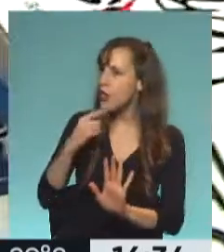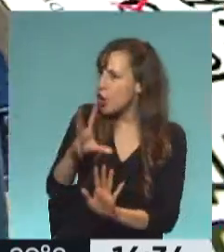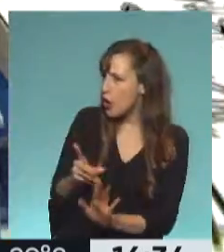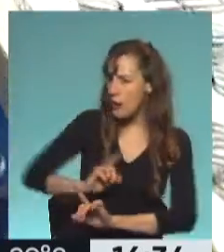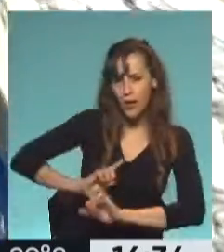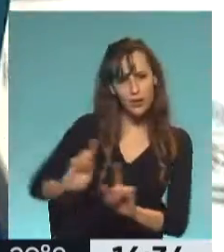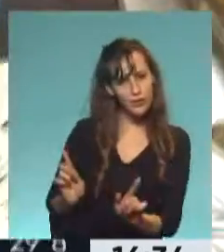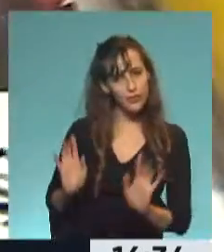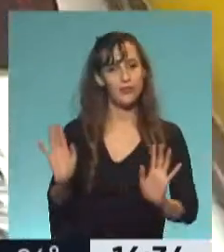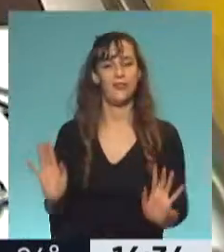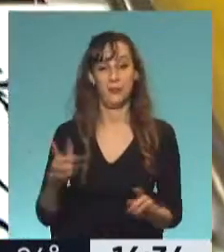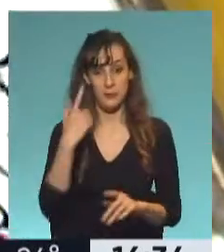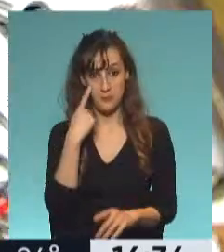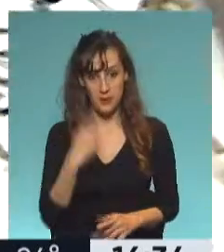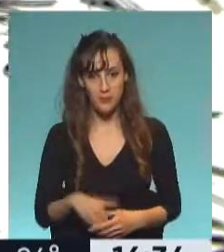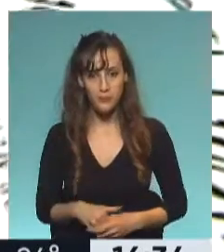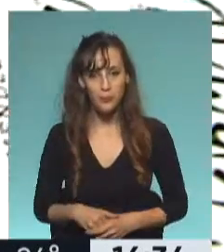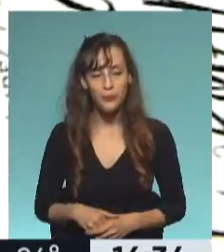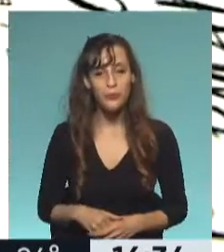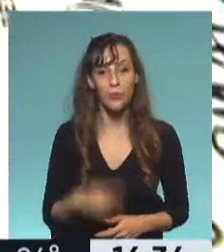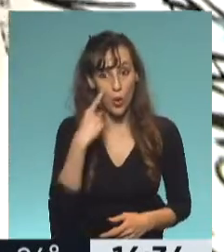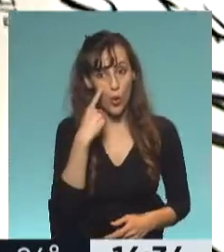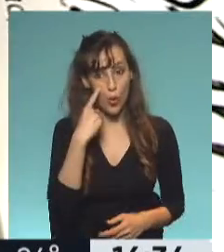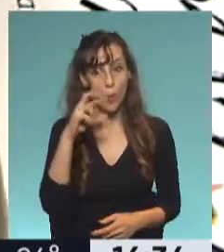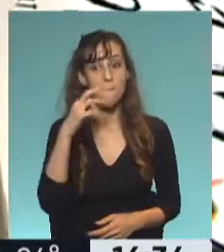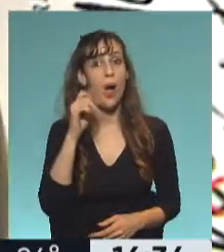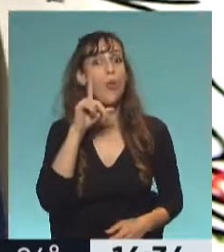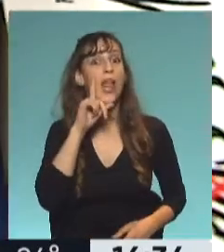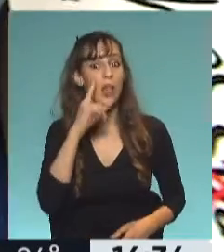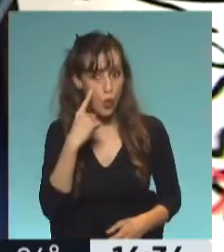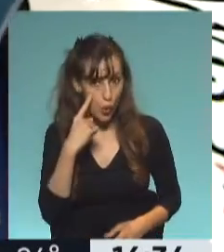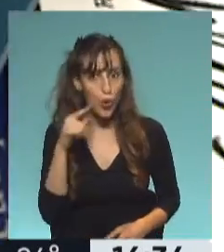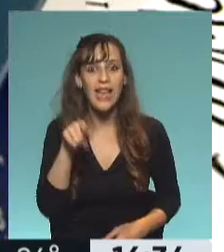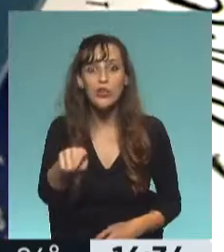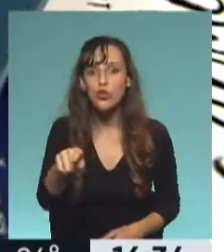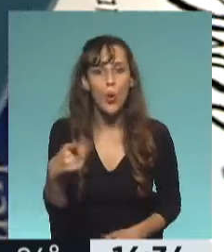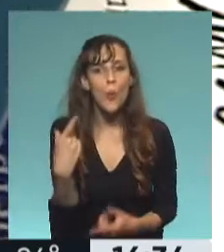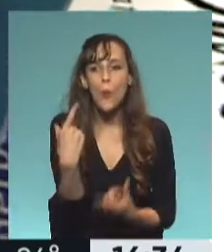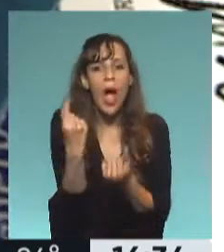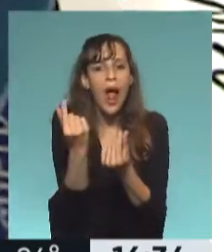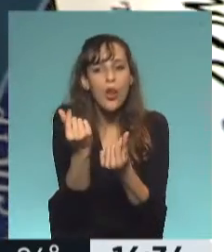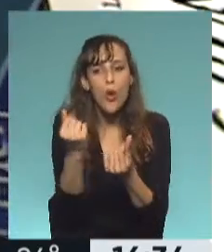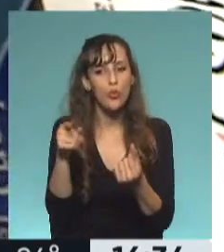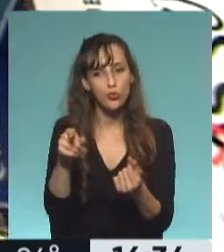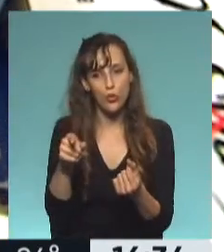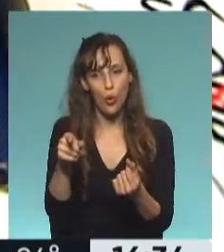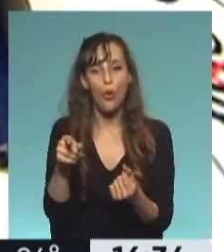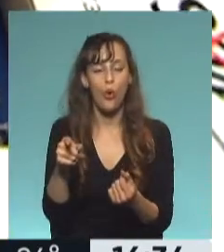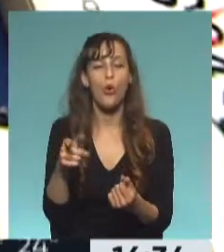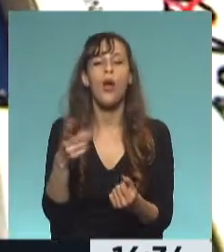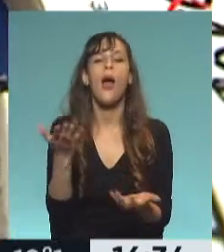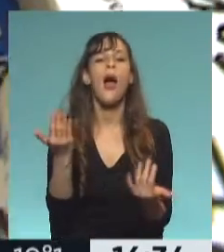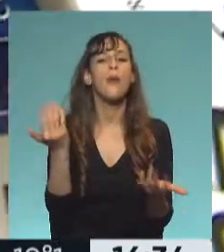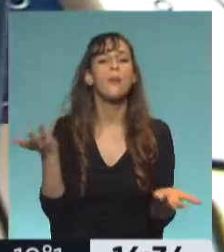compramos. Mirá, no, está. No. Tené cuidado, Pauli. Esto es claro, es oro en polvo, Goico. O sea, ¿qué valor